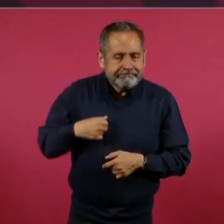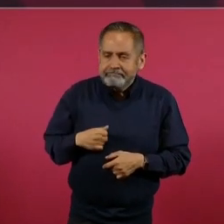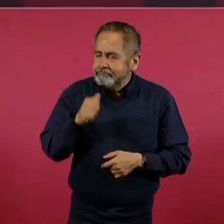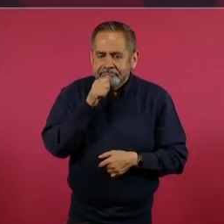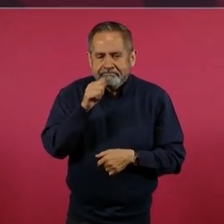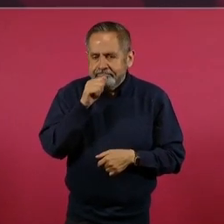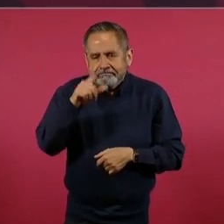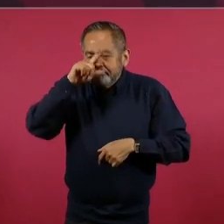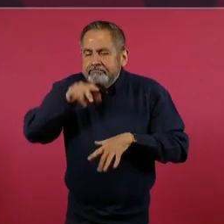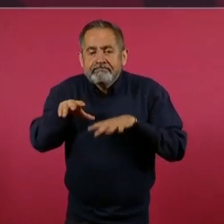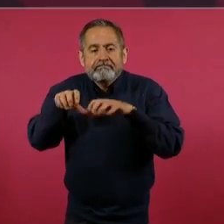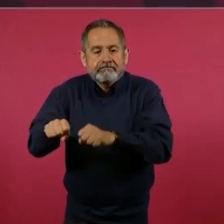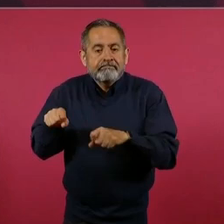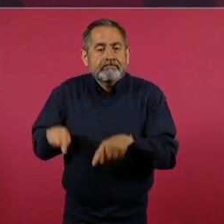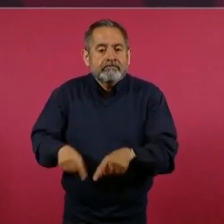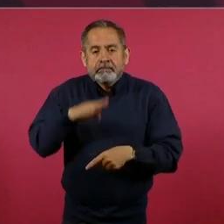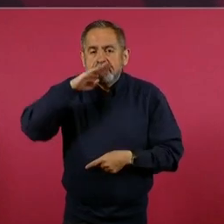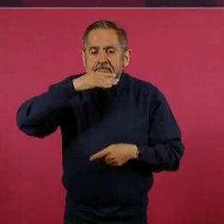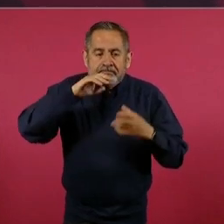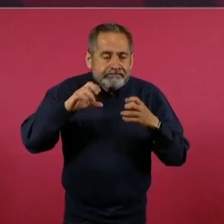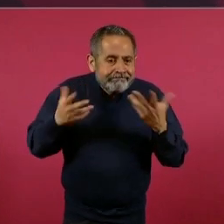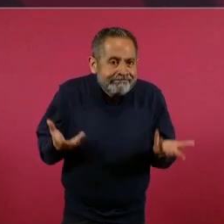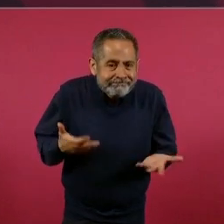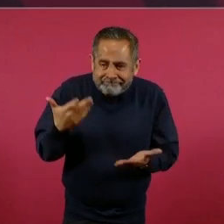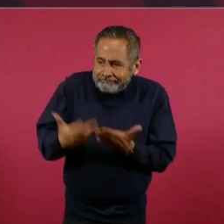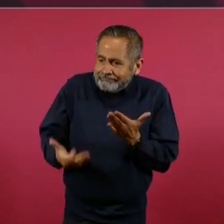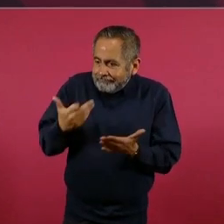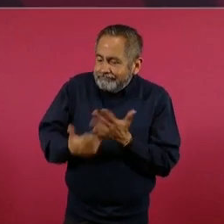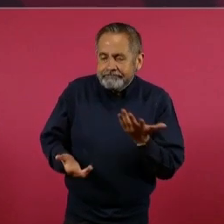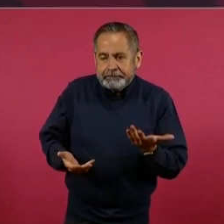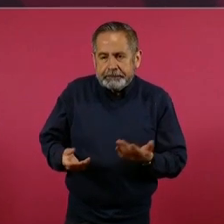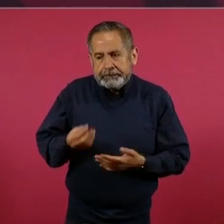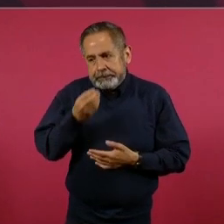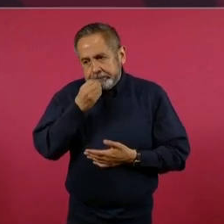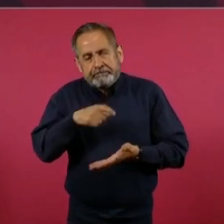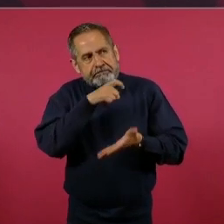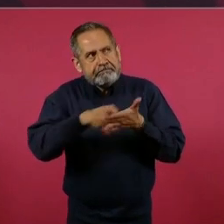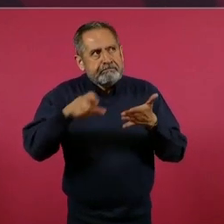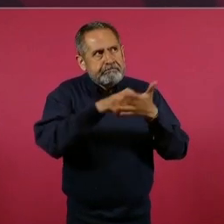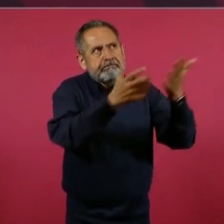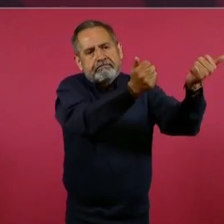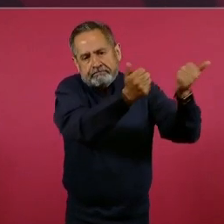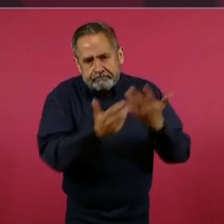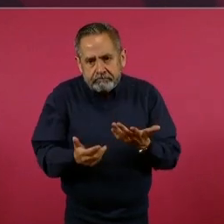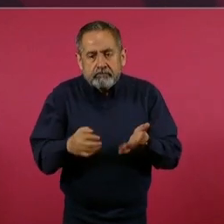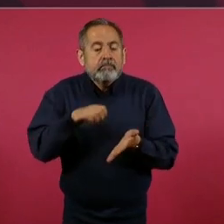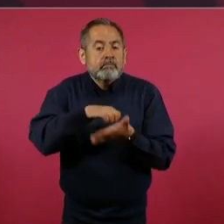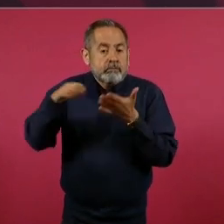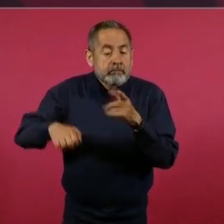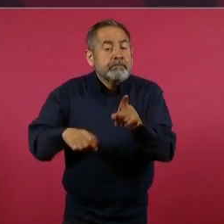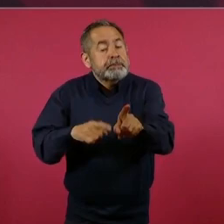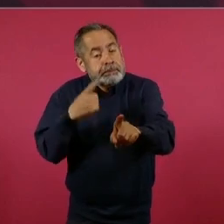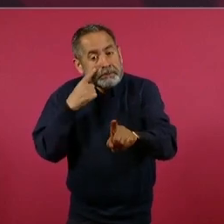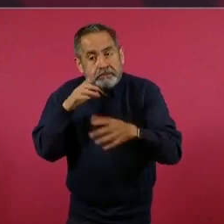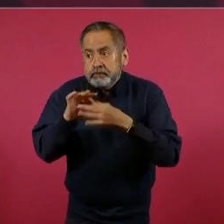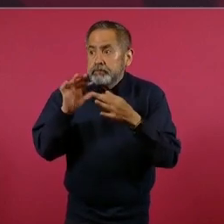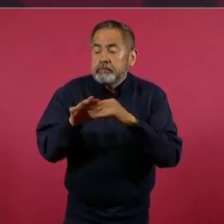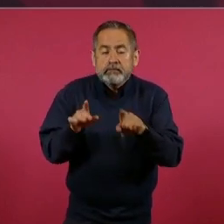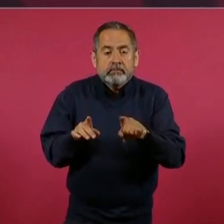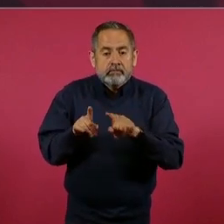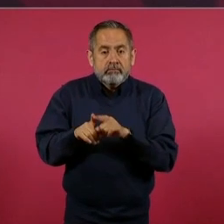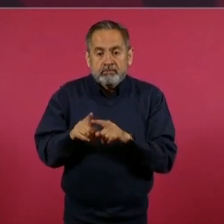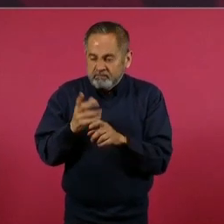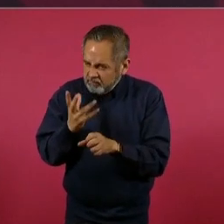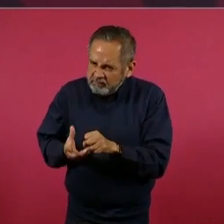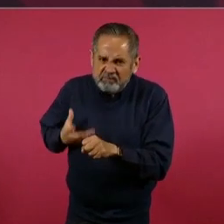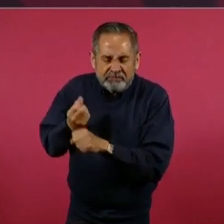autosuficientes en maíz. Somos autosuficientes y eso lo reforzamos y